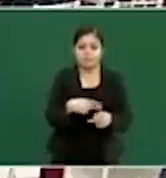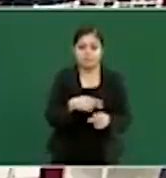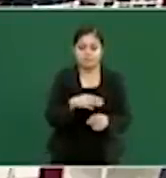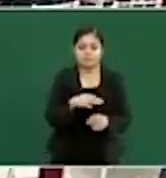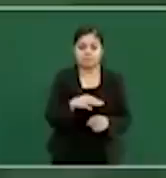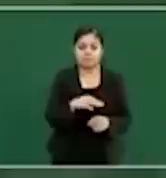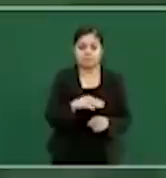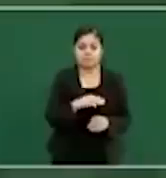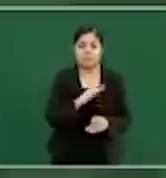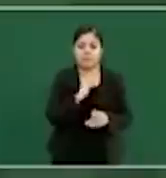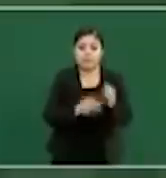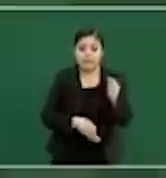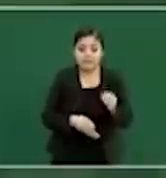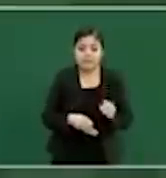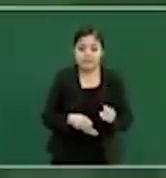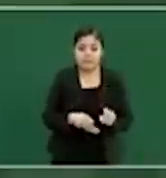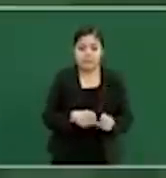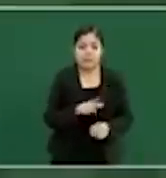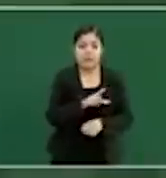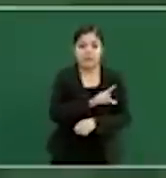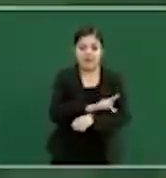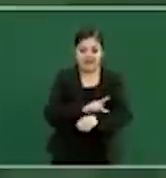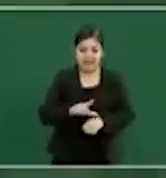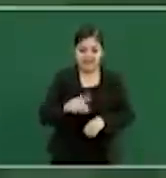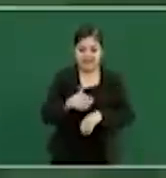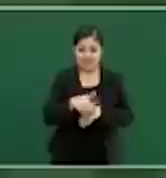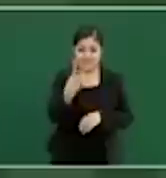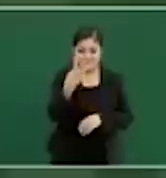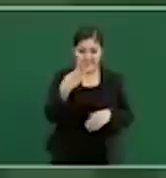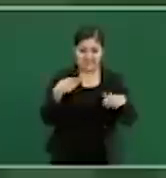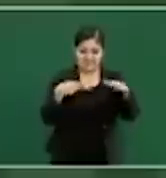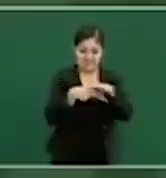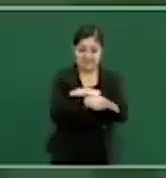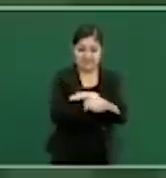terminar la línea 3, que es